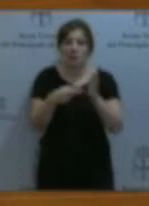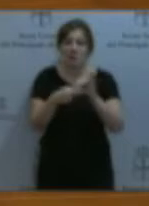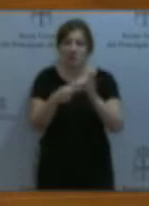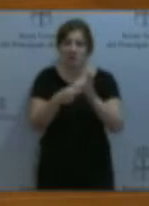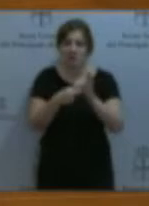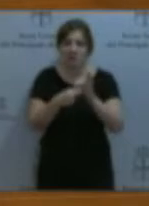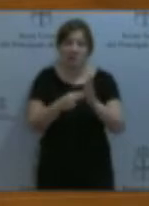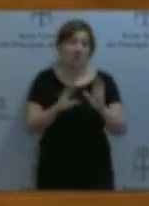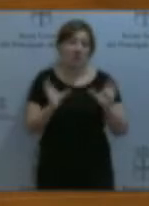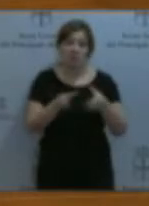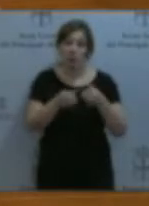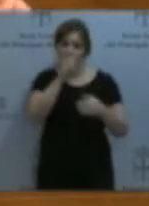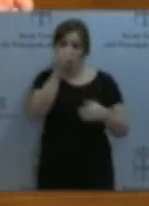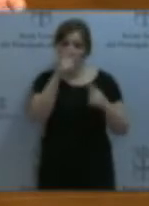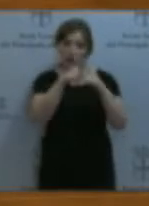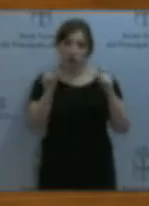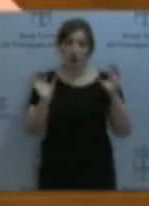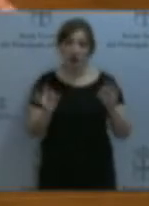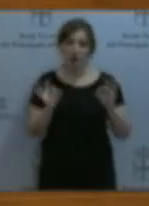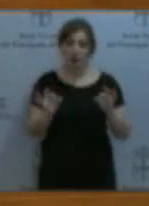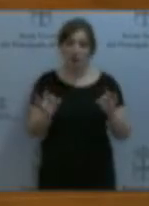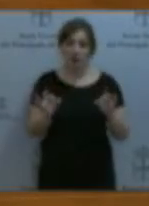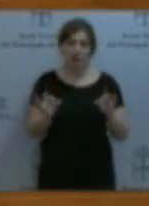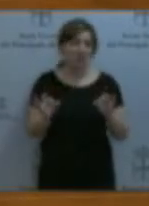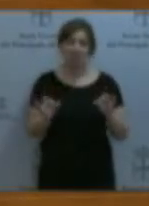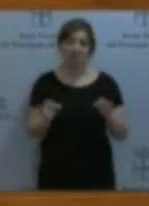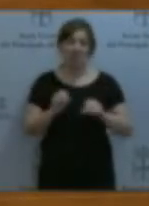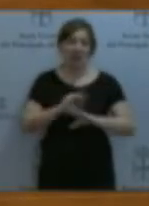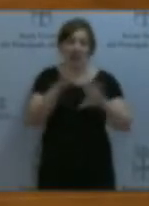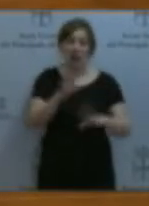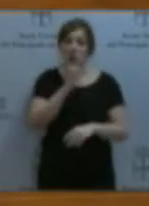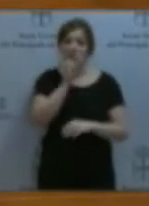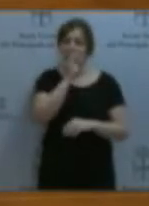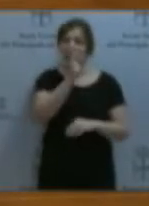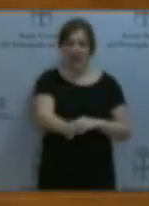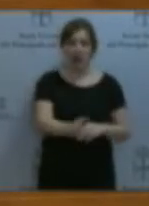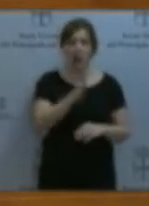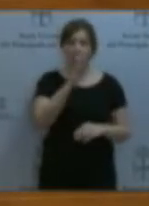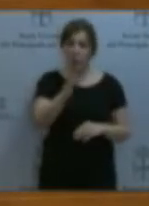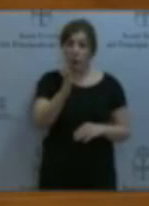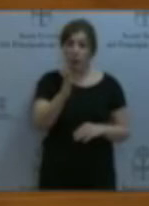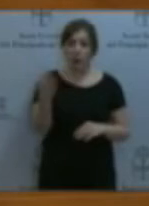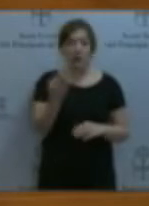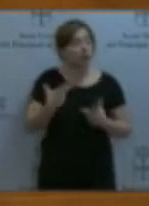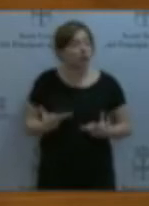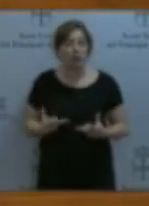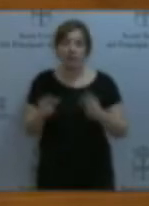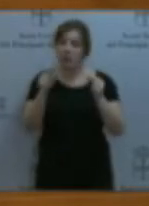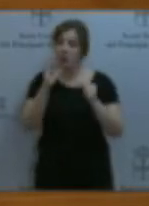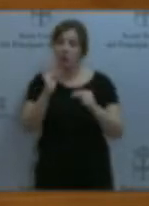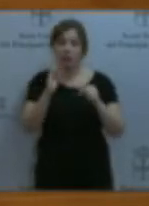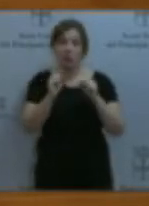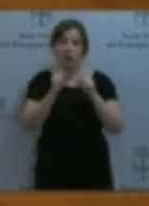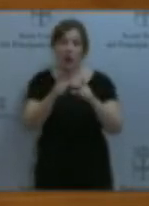Socialista Asturiana. Lo decimos claramente, sin medias tintas, y con eso, por el bien de Asturias, debemos terminar.